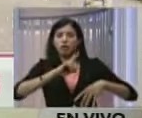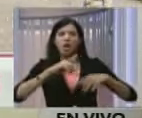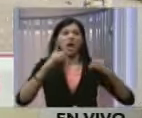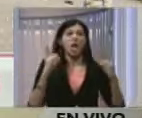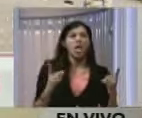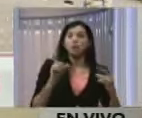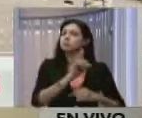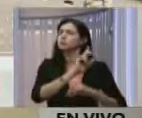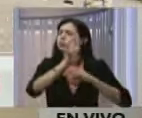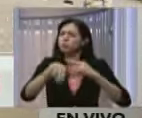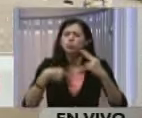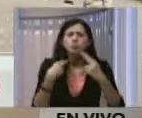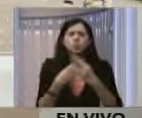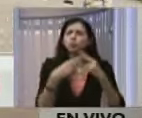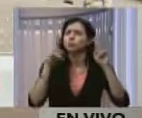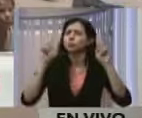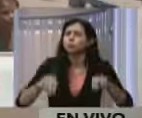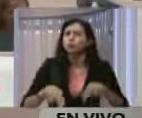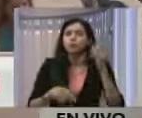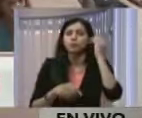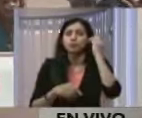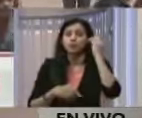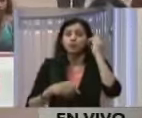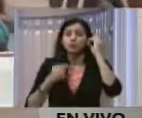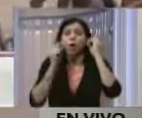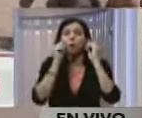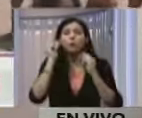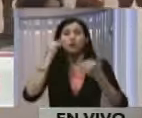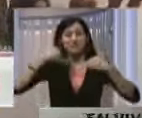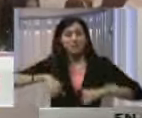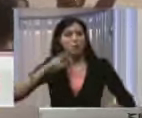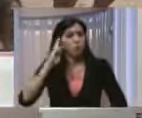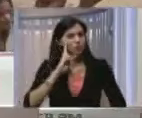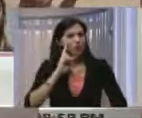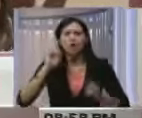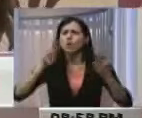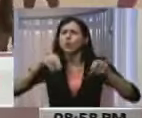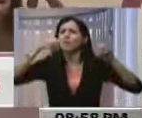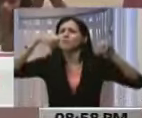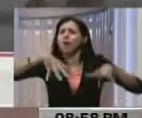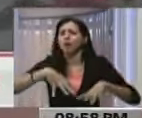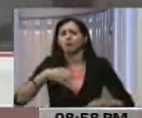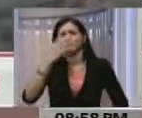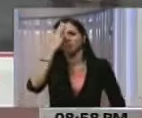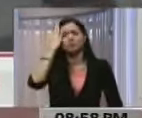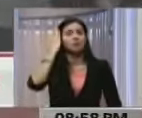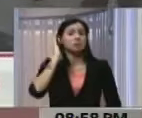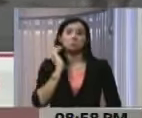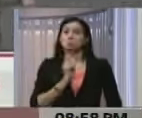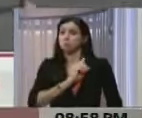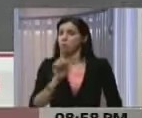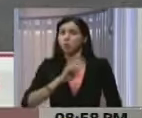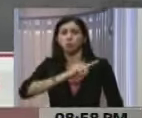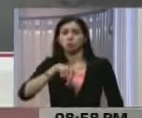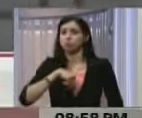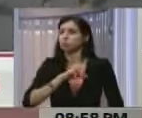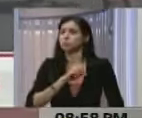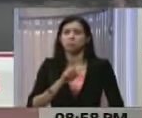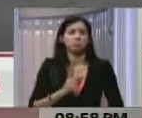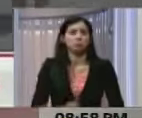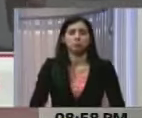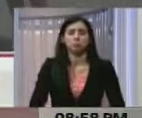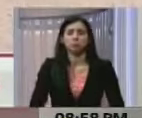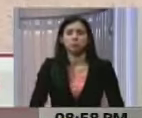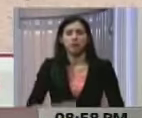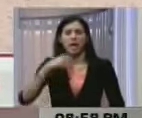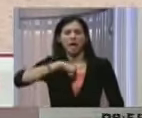Jamás, jamás los hijos de Bolívar se han rendido frente a las dificultades, y menos nosotros, que